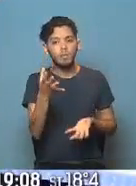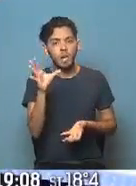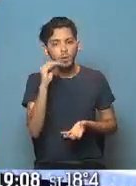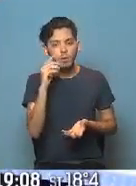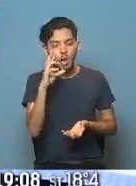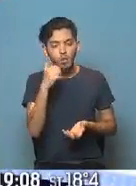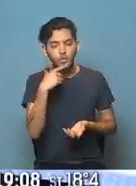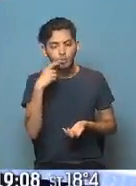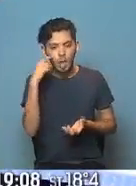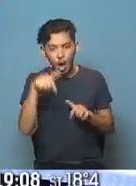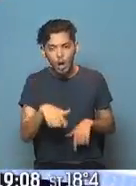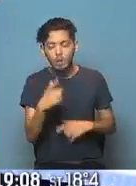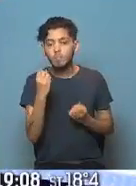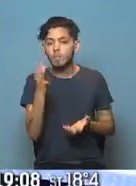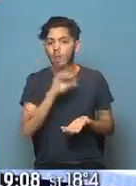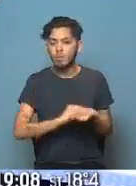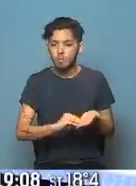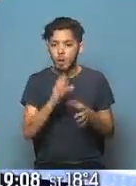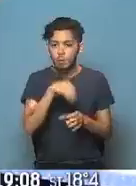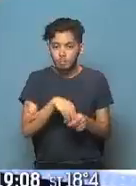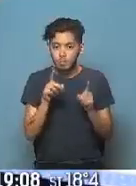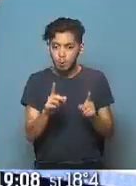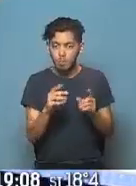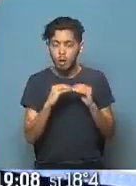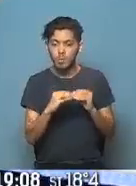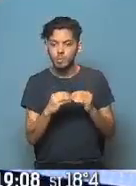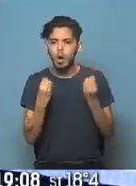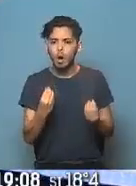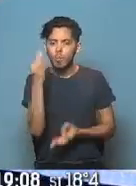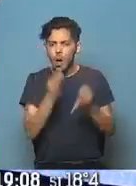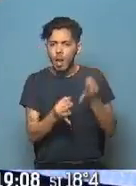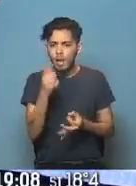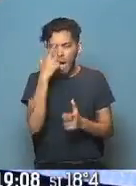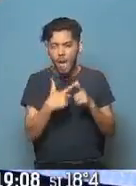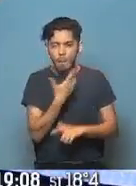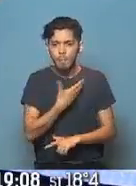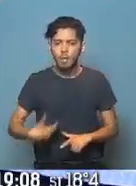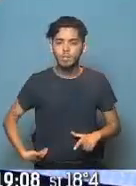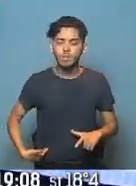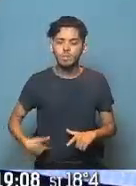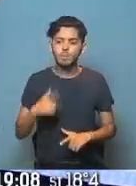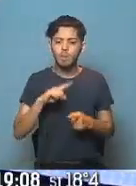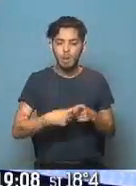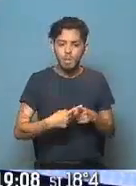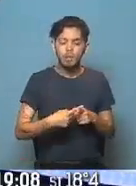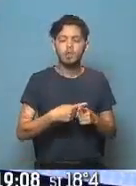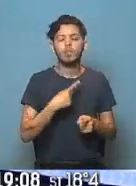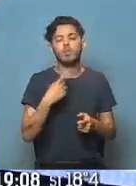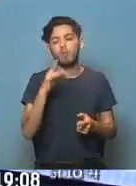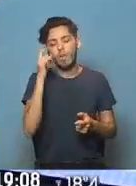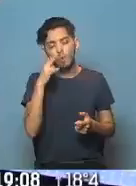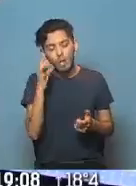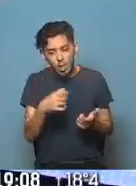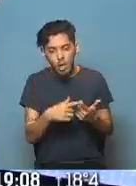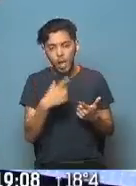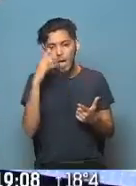todo gusto, diputado, lo saludamos. Y dentro de la misma causa, ¿cómo analiza que exfuncionarios de importancia, como un ex jefe de gabinete o un ex